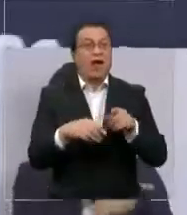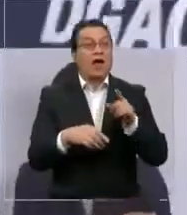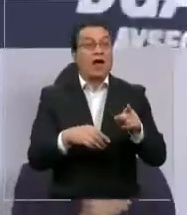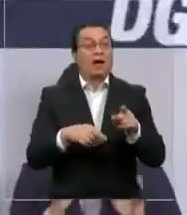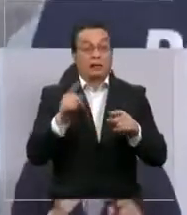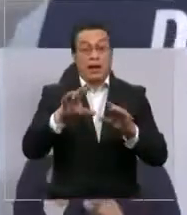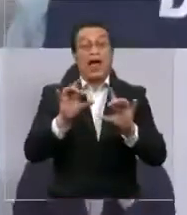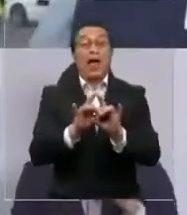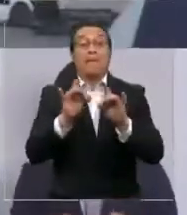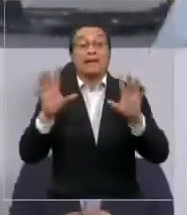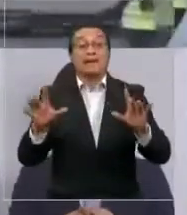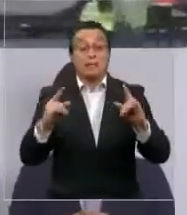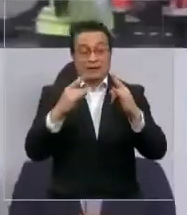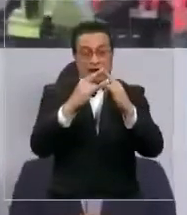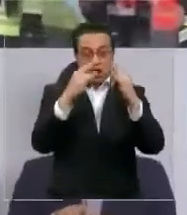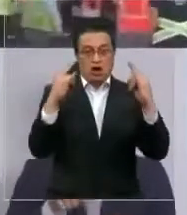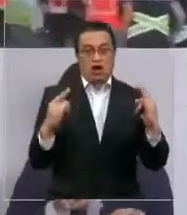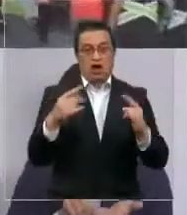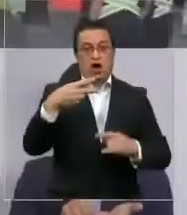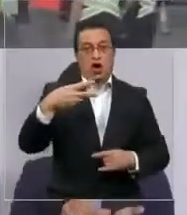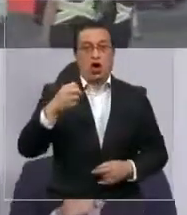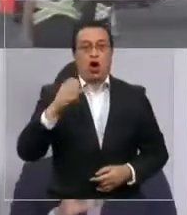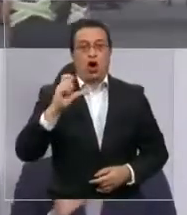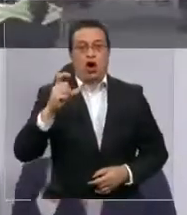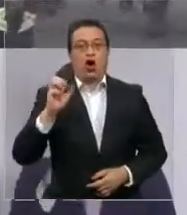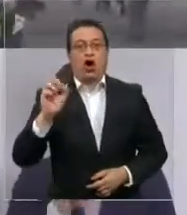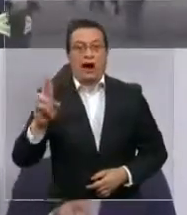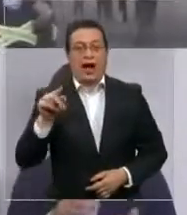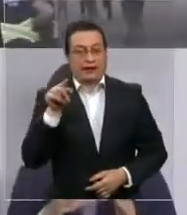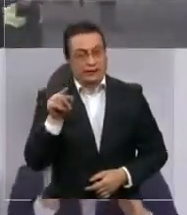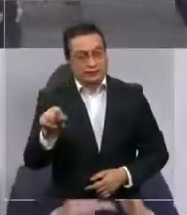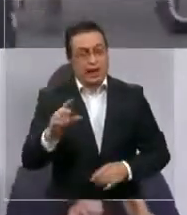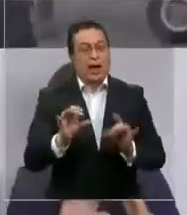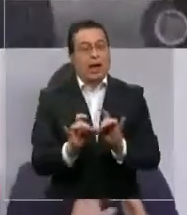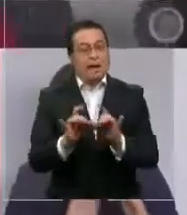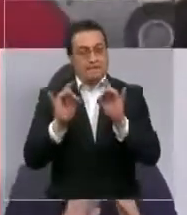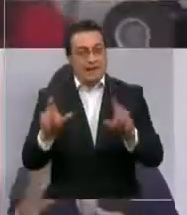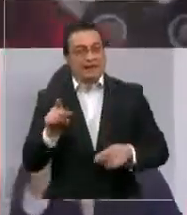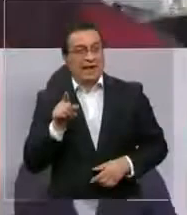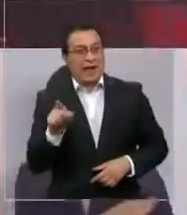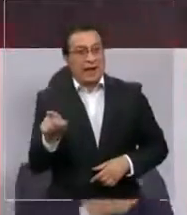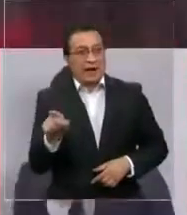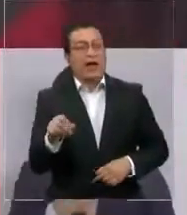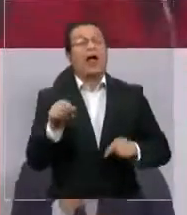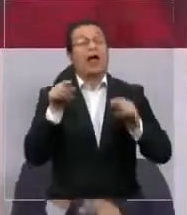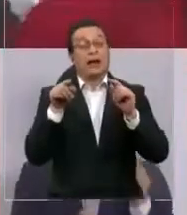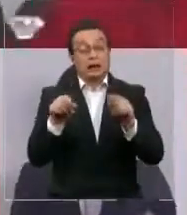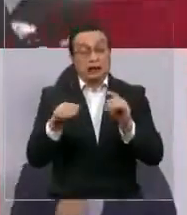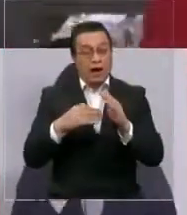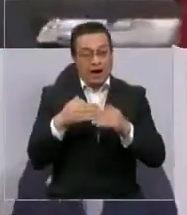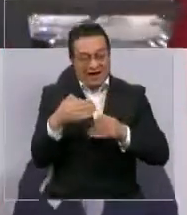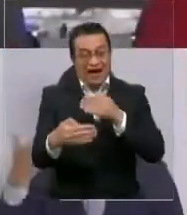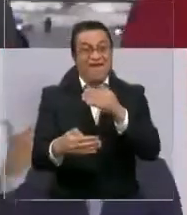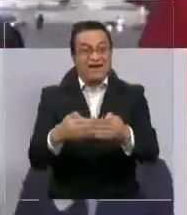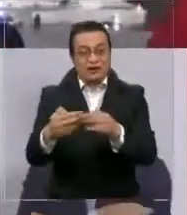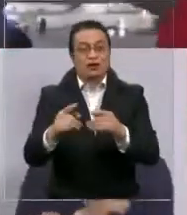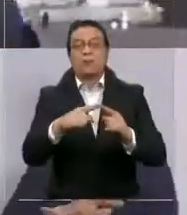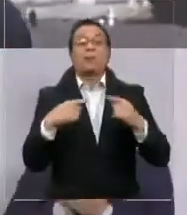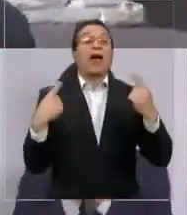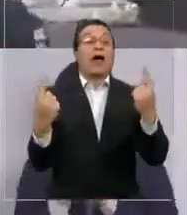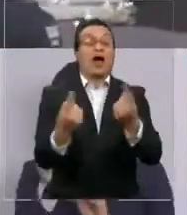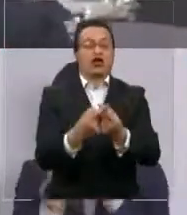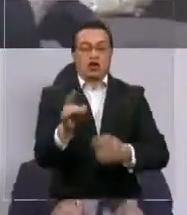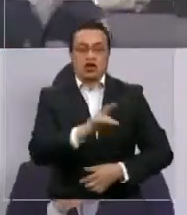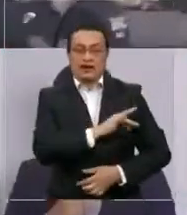Especialmente los que están en centros de larga estadía, los ELEAMS. Y con esto vamos avanzando en que la vacuna llegue a todos